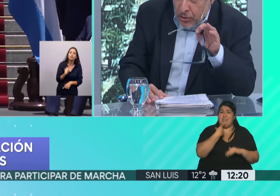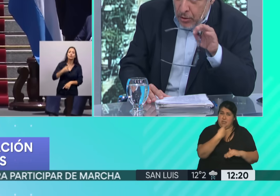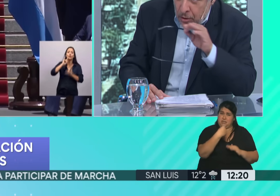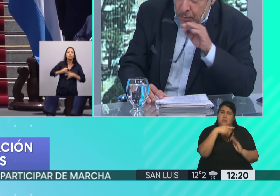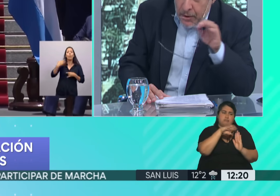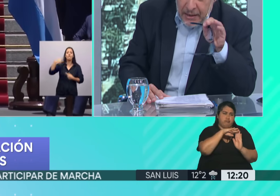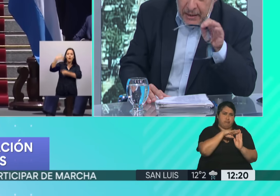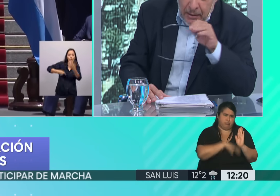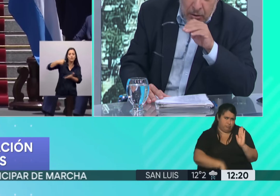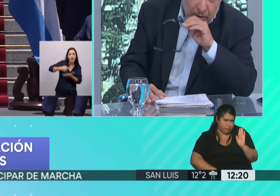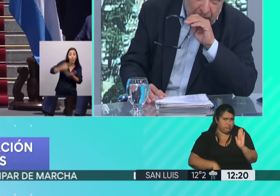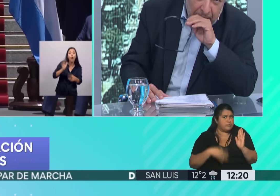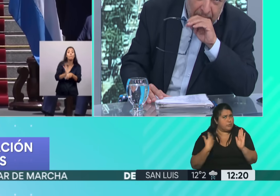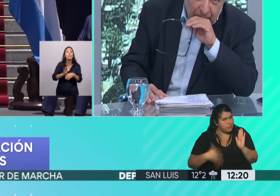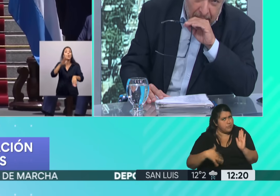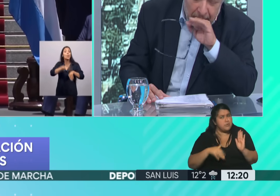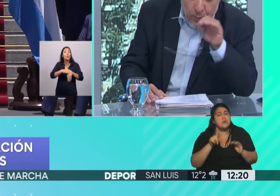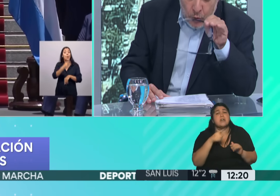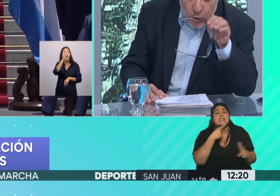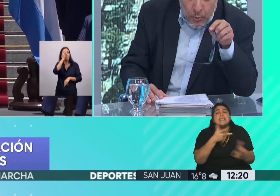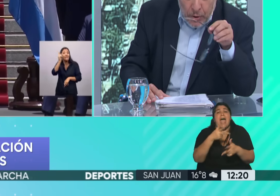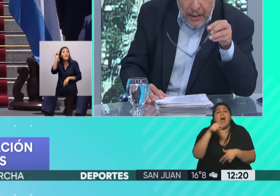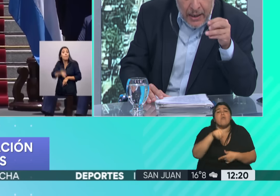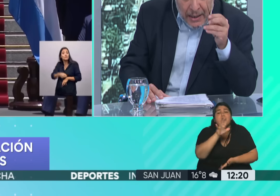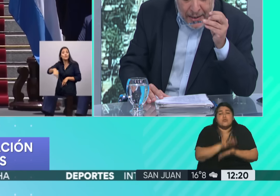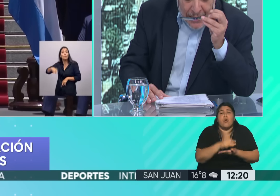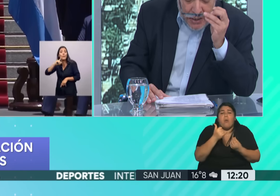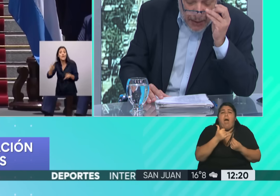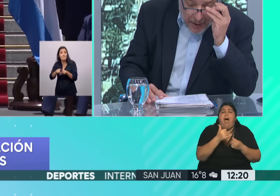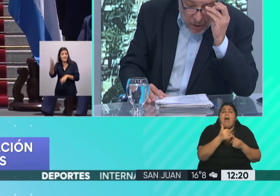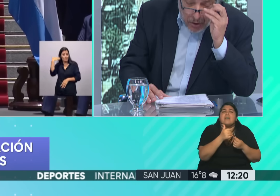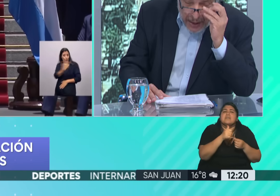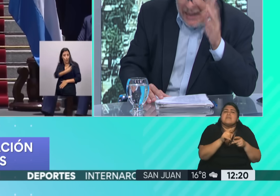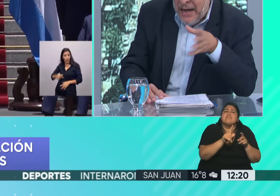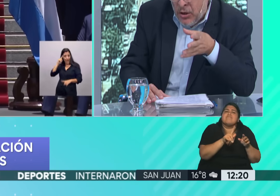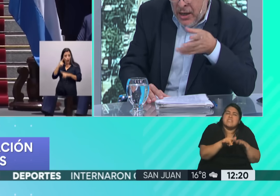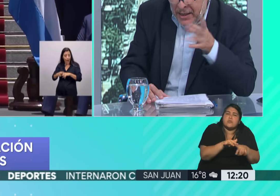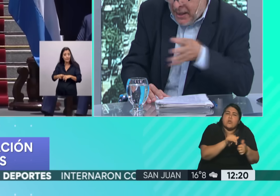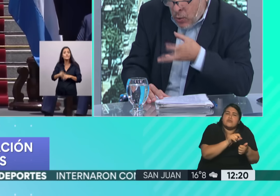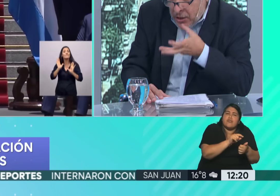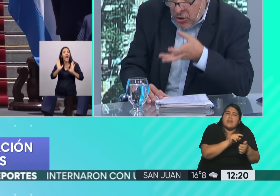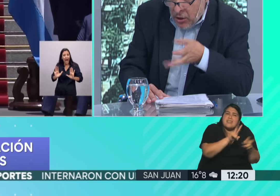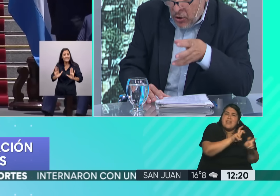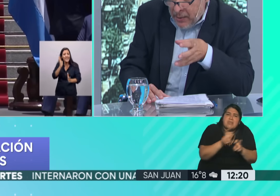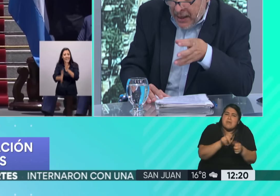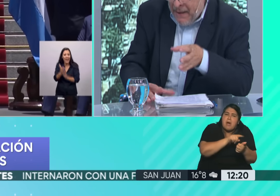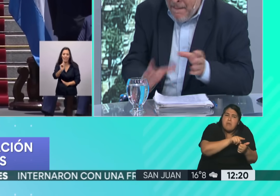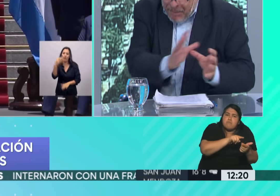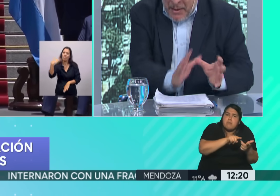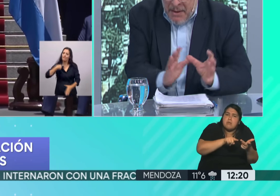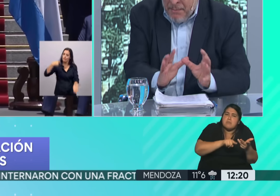extenso porque se está hablando de muchos rubros que tendrán que ver con en general con la regulación